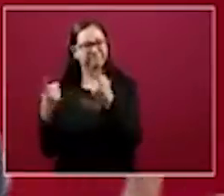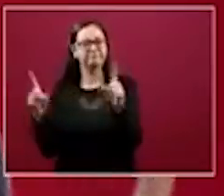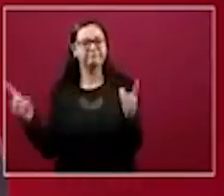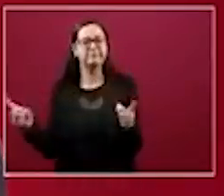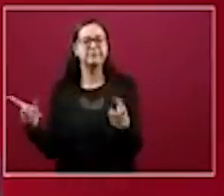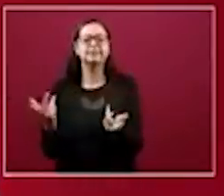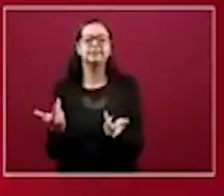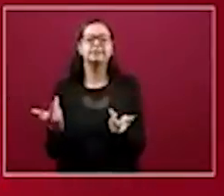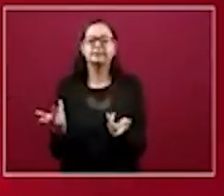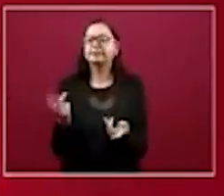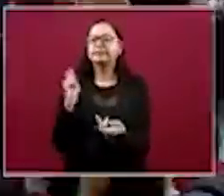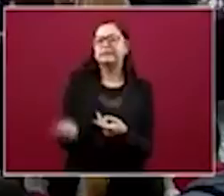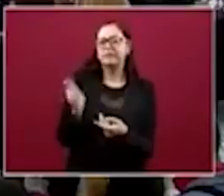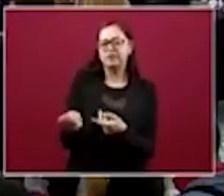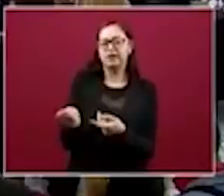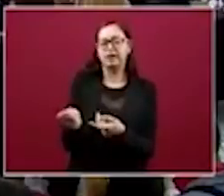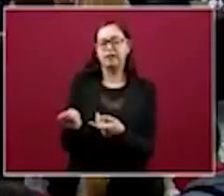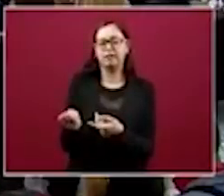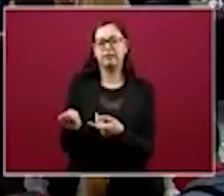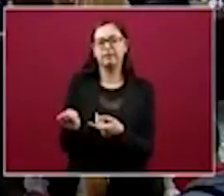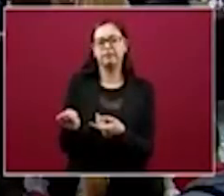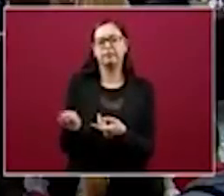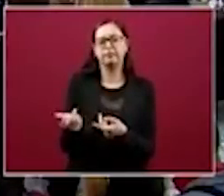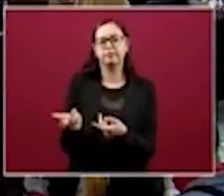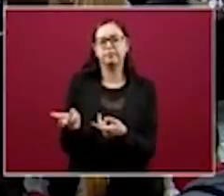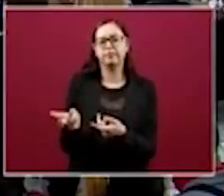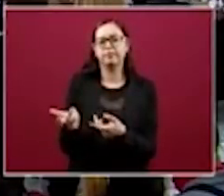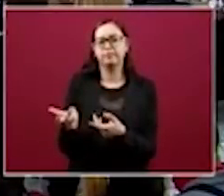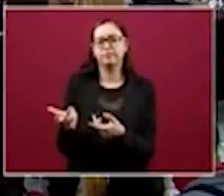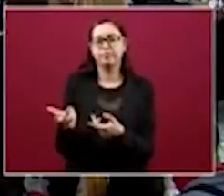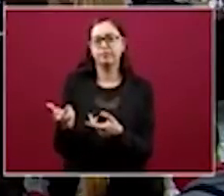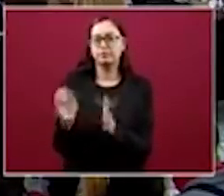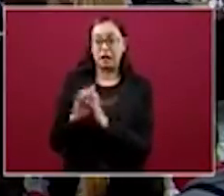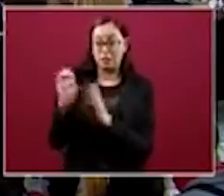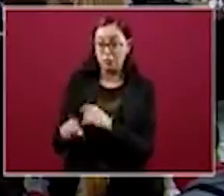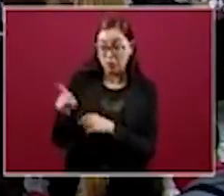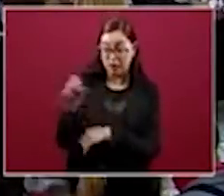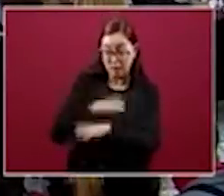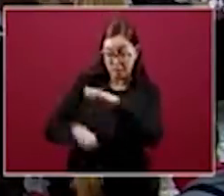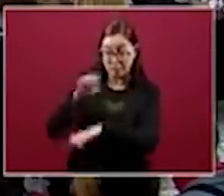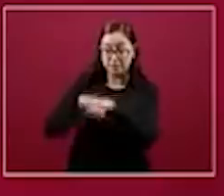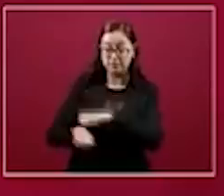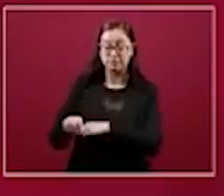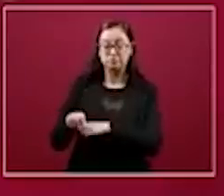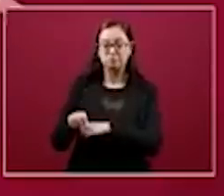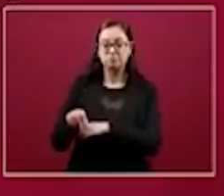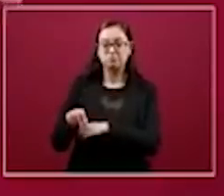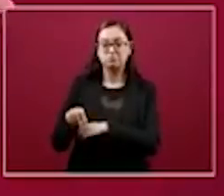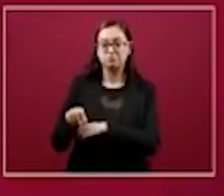¿En qué consiste esto en la práctica? Que si hay una empresa